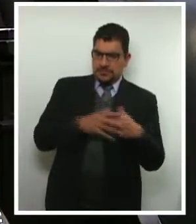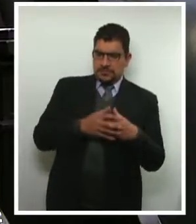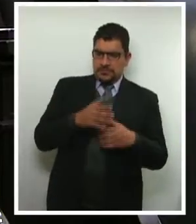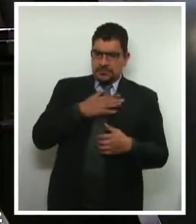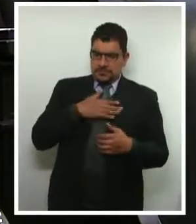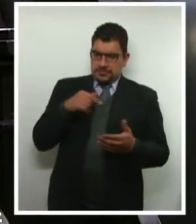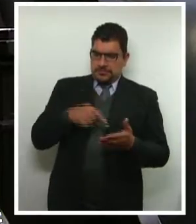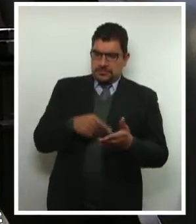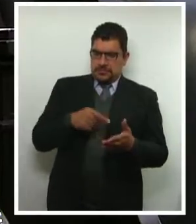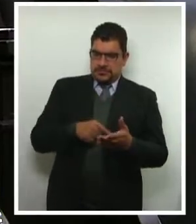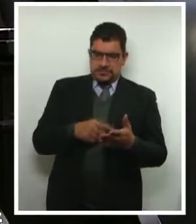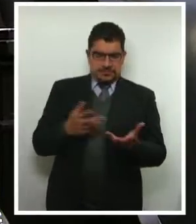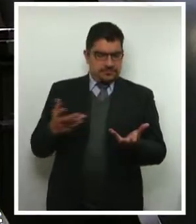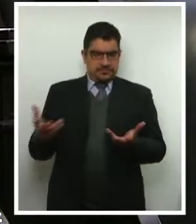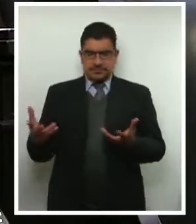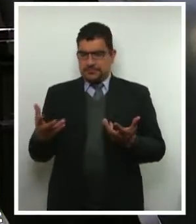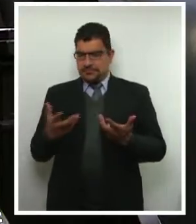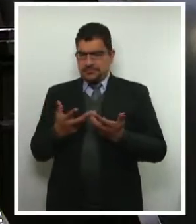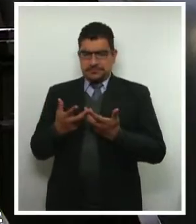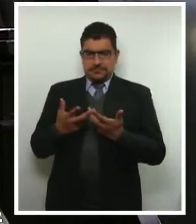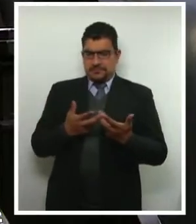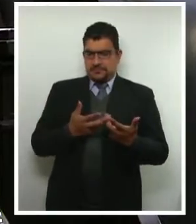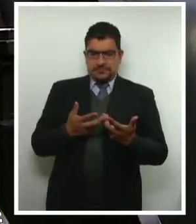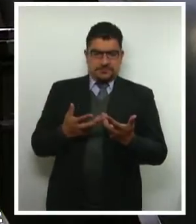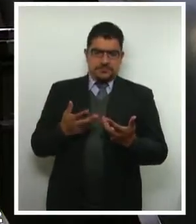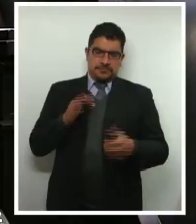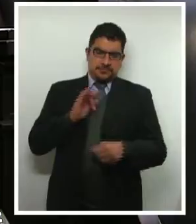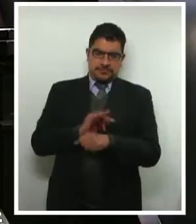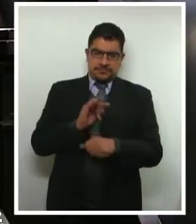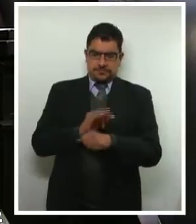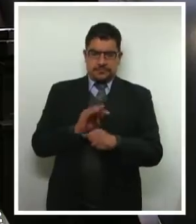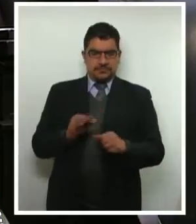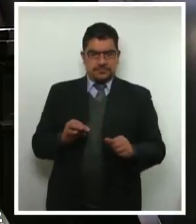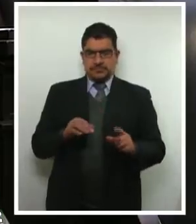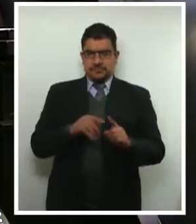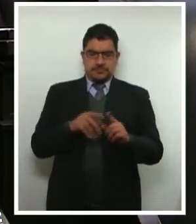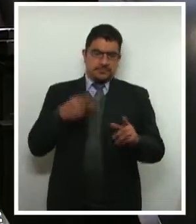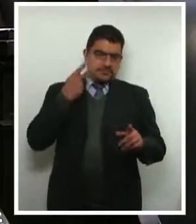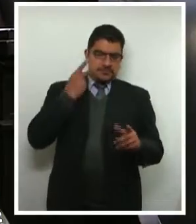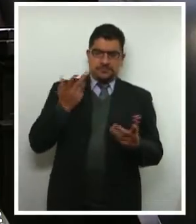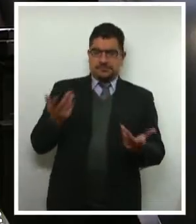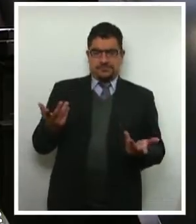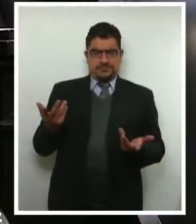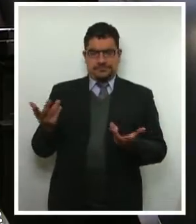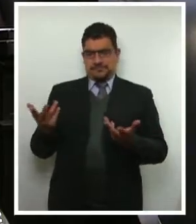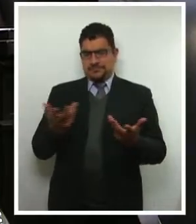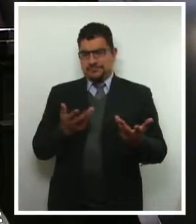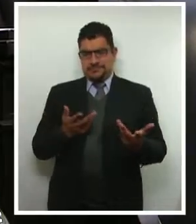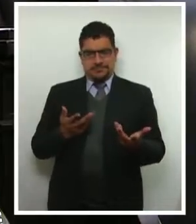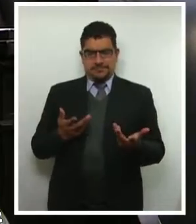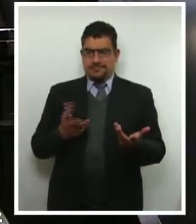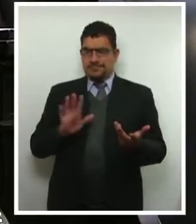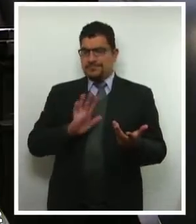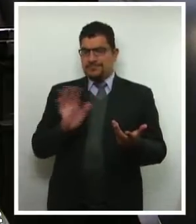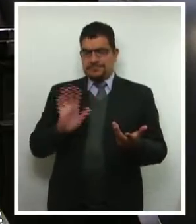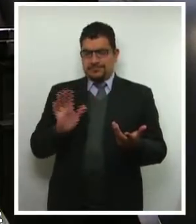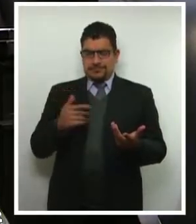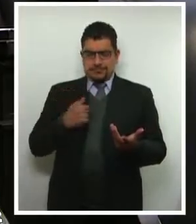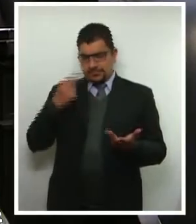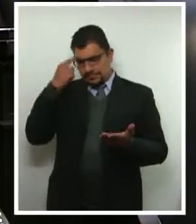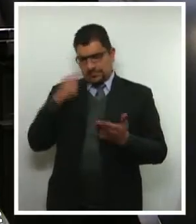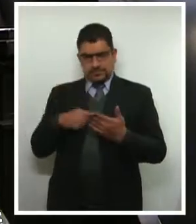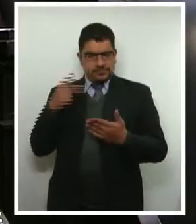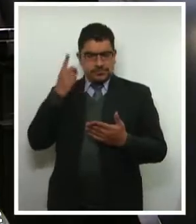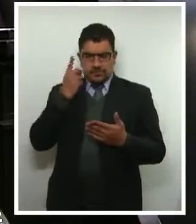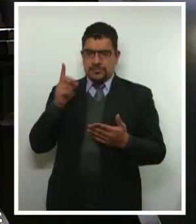este documento reflejara la posición de un partido político. Yo creo que el diputado Porfirio